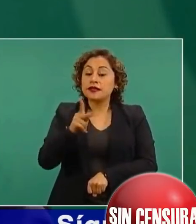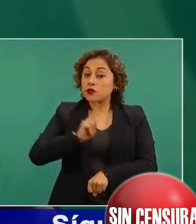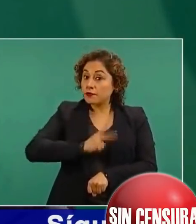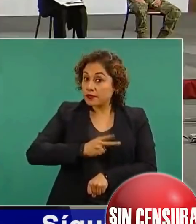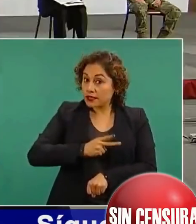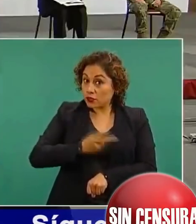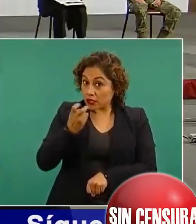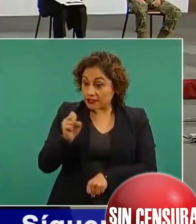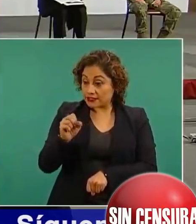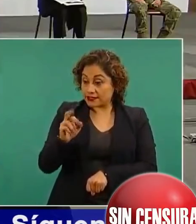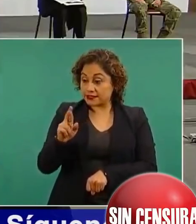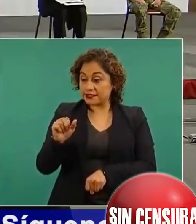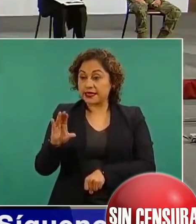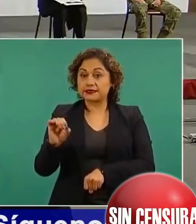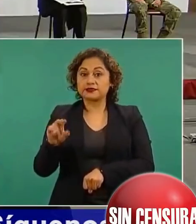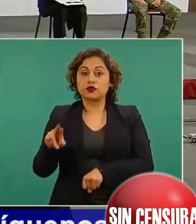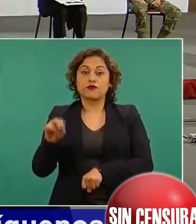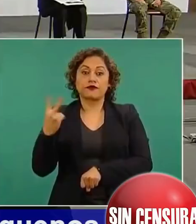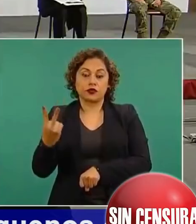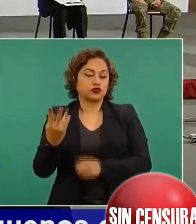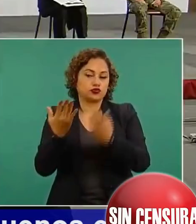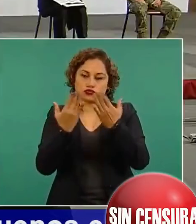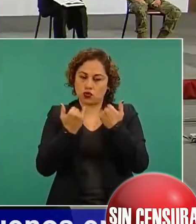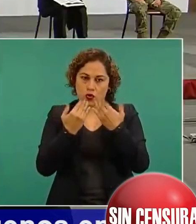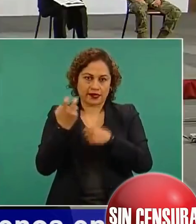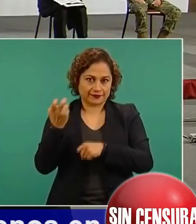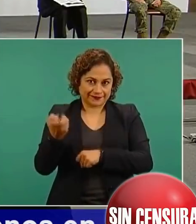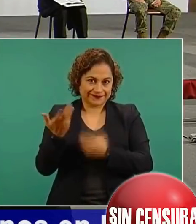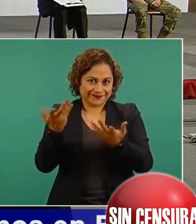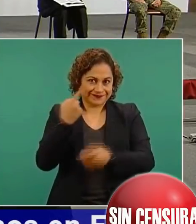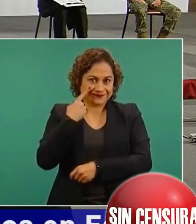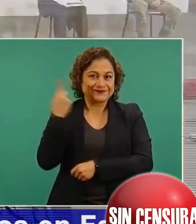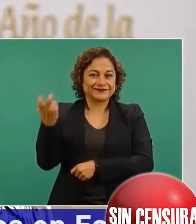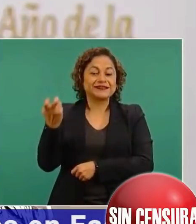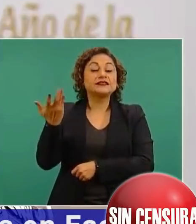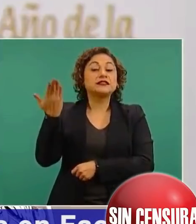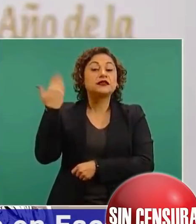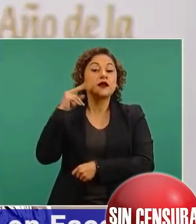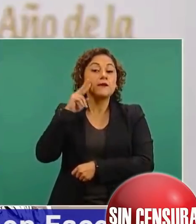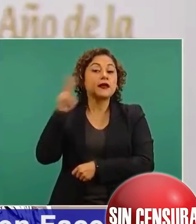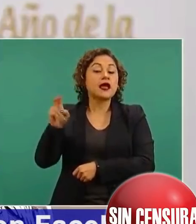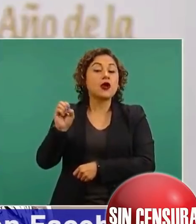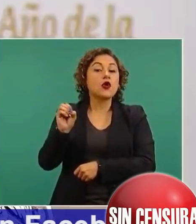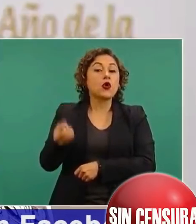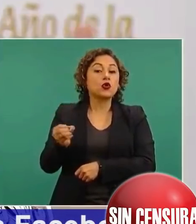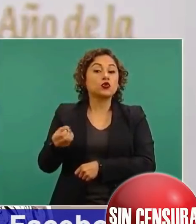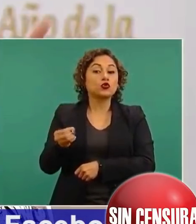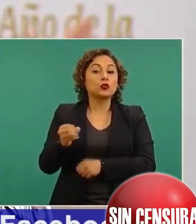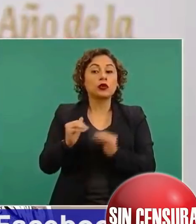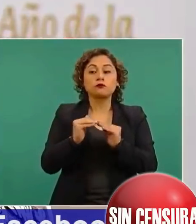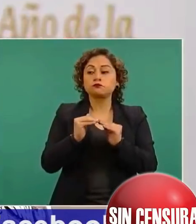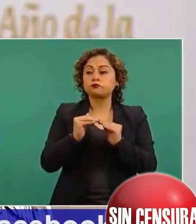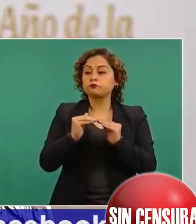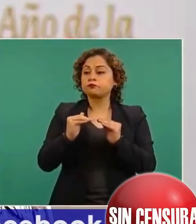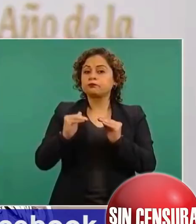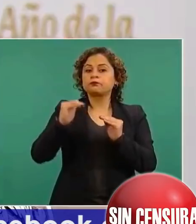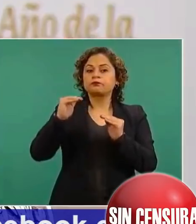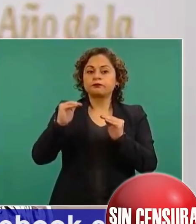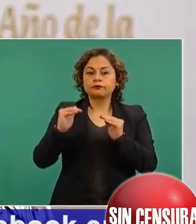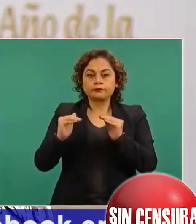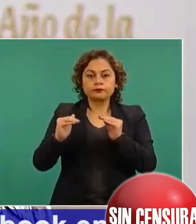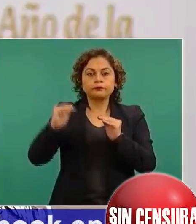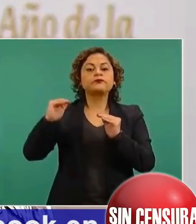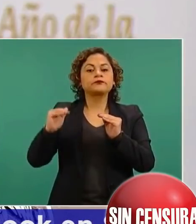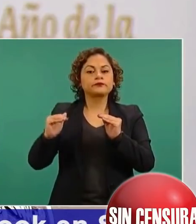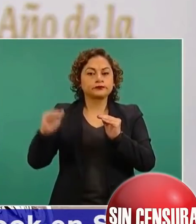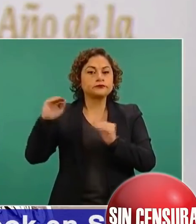COVID-19. Y este porcentaje también desde octubre se ha mantenido relativamente estable, con variaciones que van del 38